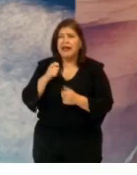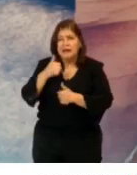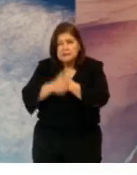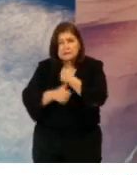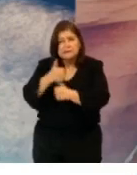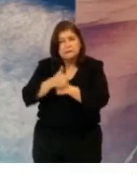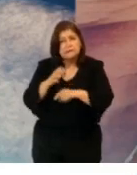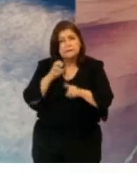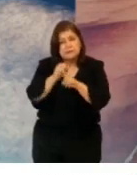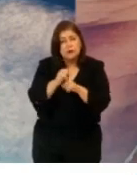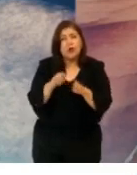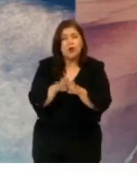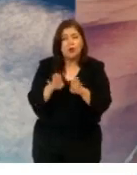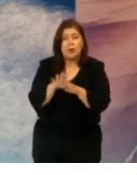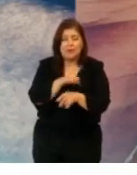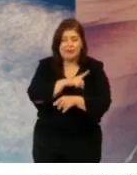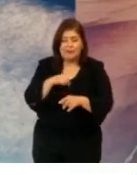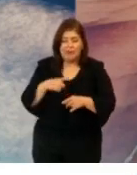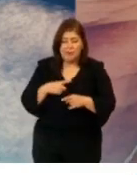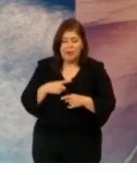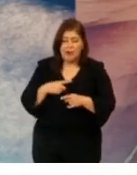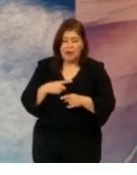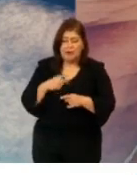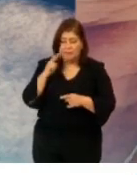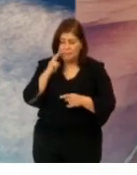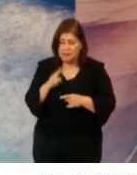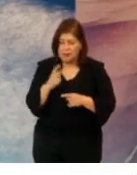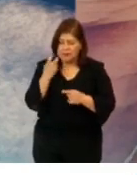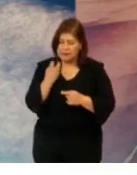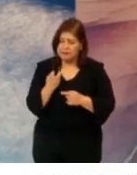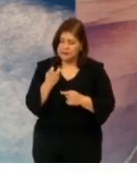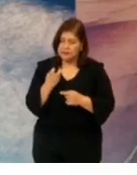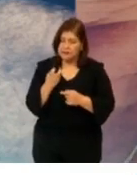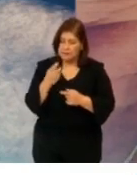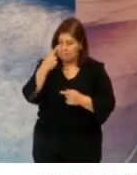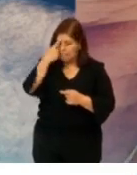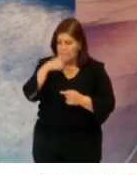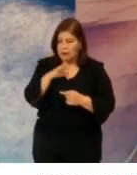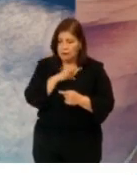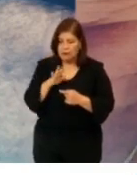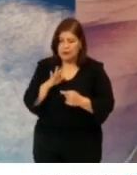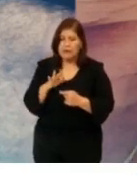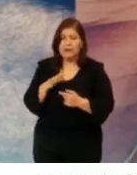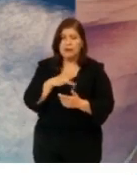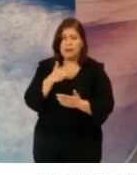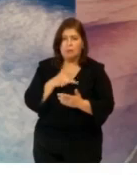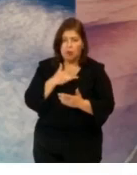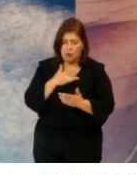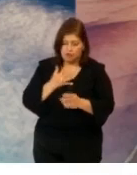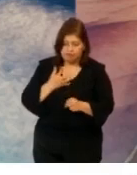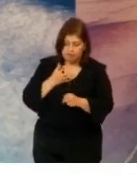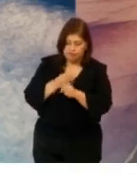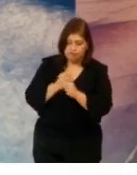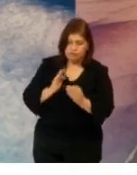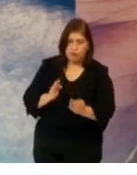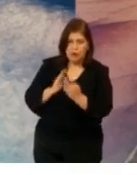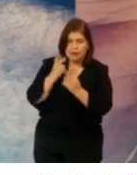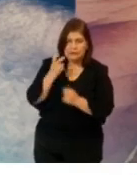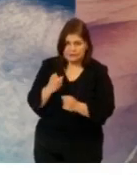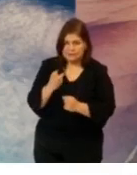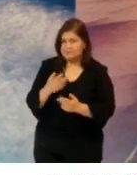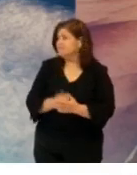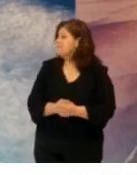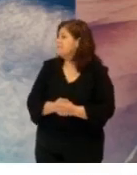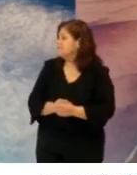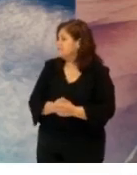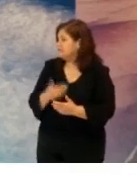cómo somos capaces de mirar ese poder difuso para enfrentar el poder estructural. Paro ahí. Muchas